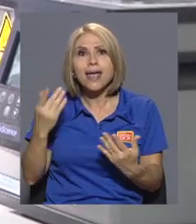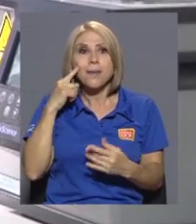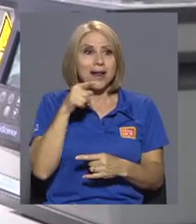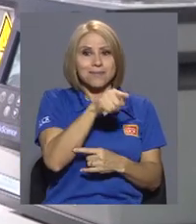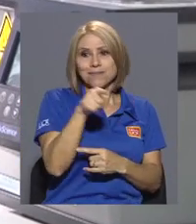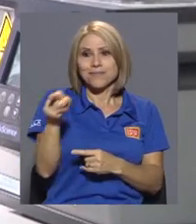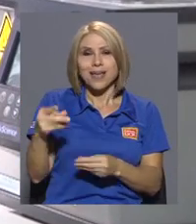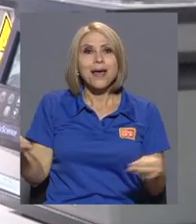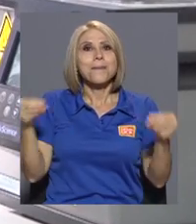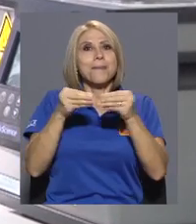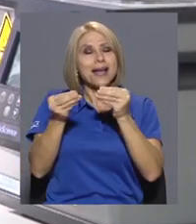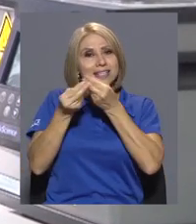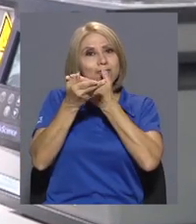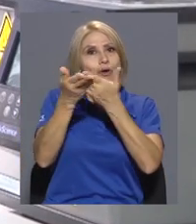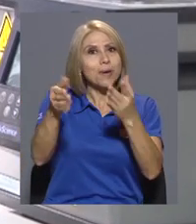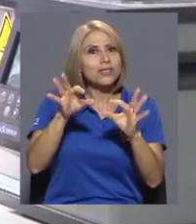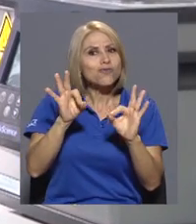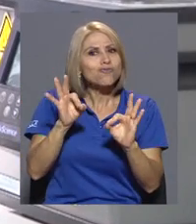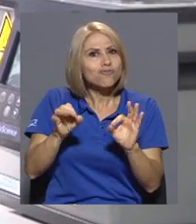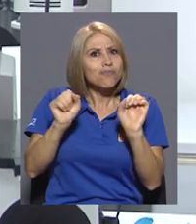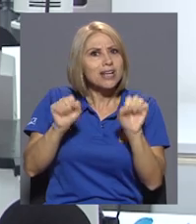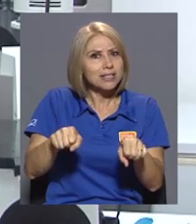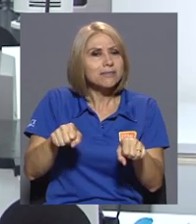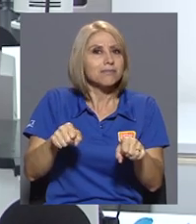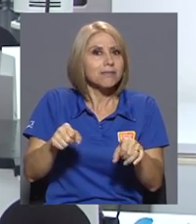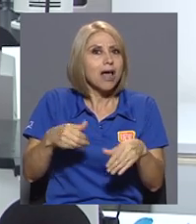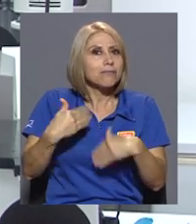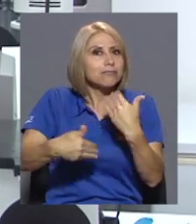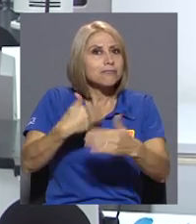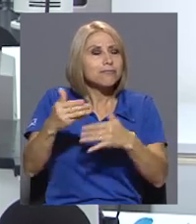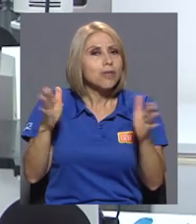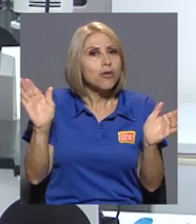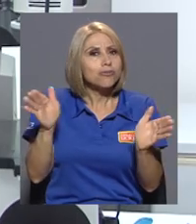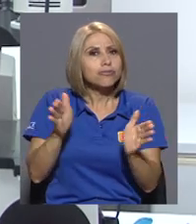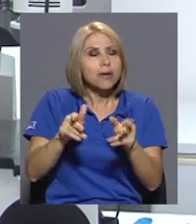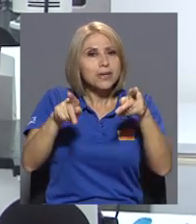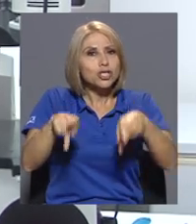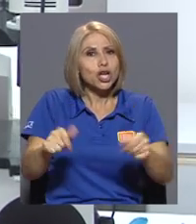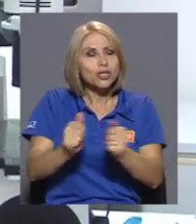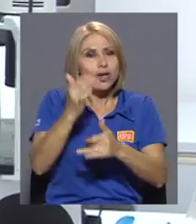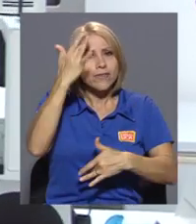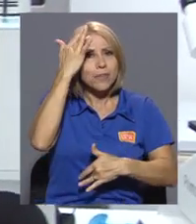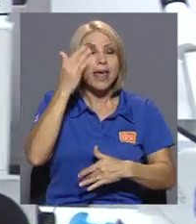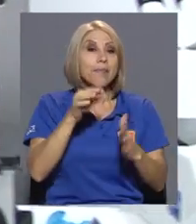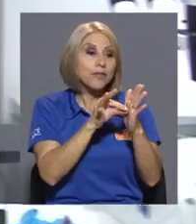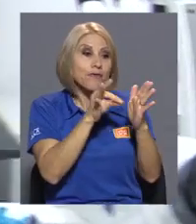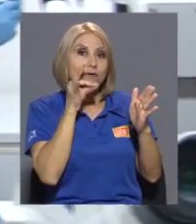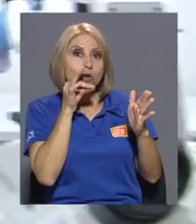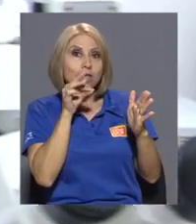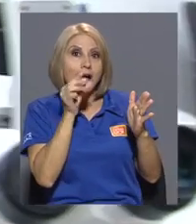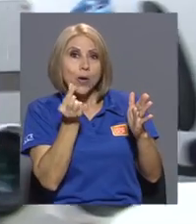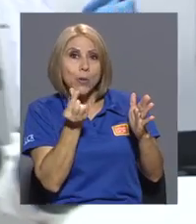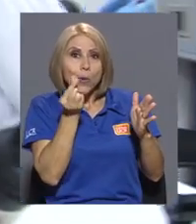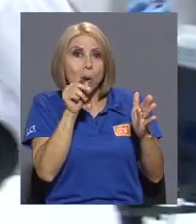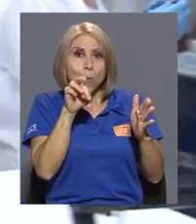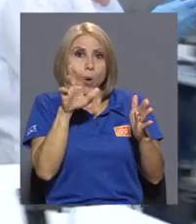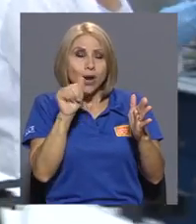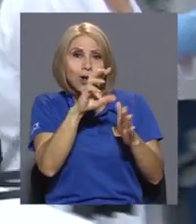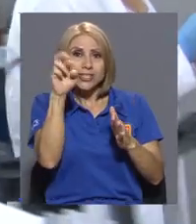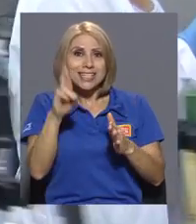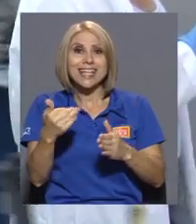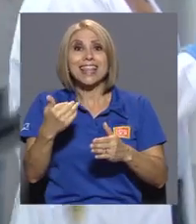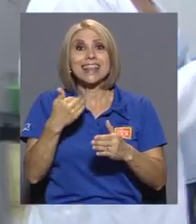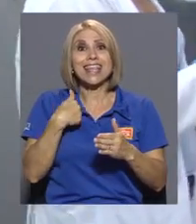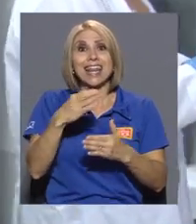mejor información pronóstica a las personas afectadas con esta enfermedad. La mora costarricense posee unos antioxidantes